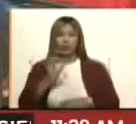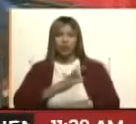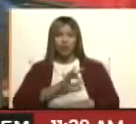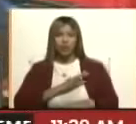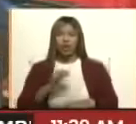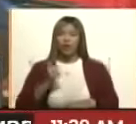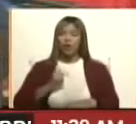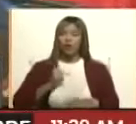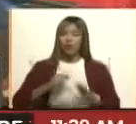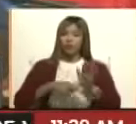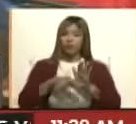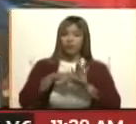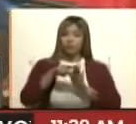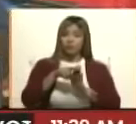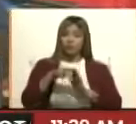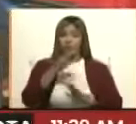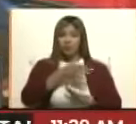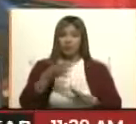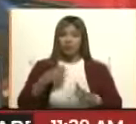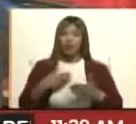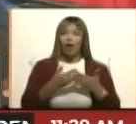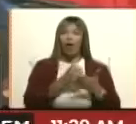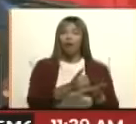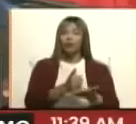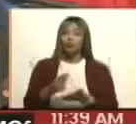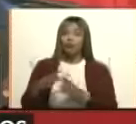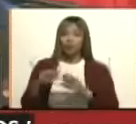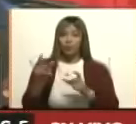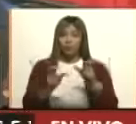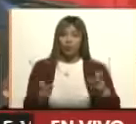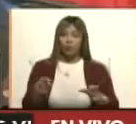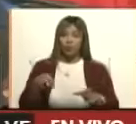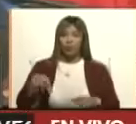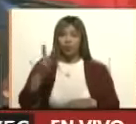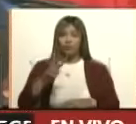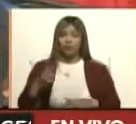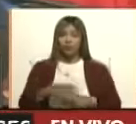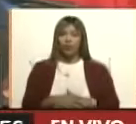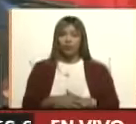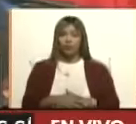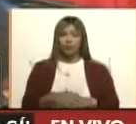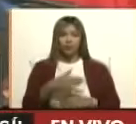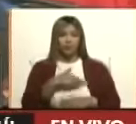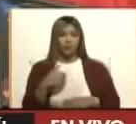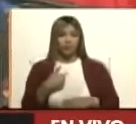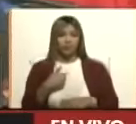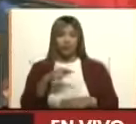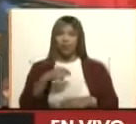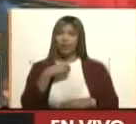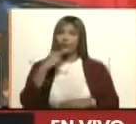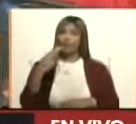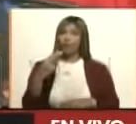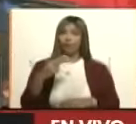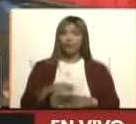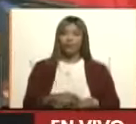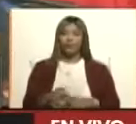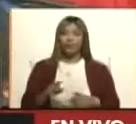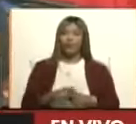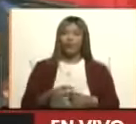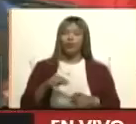cualquier nivel espectacular para favorecer a nuestro país, ha pretendido en esa voz